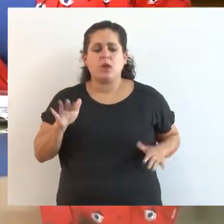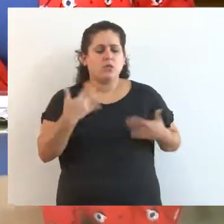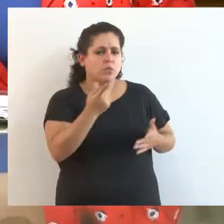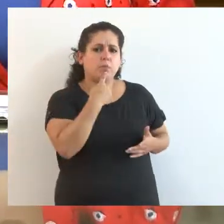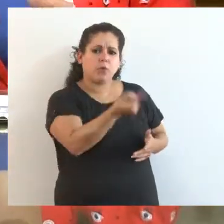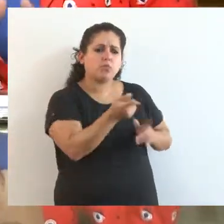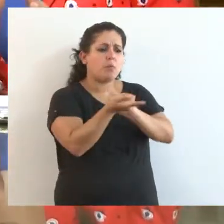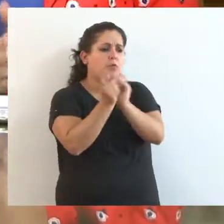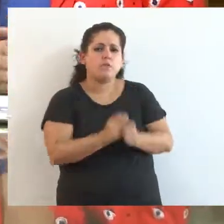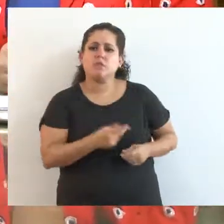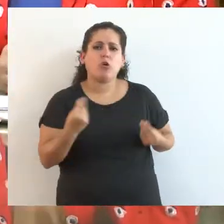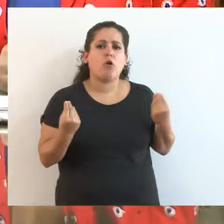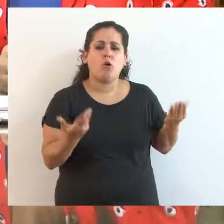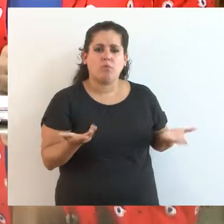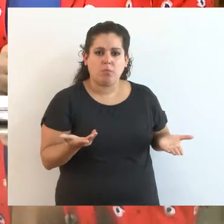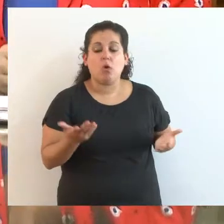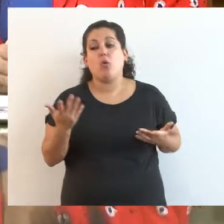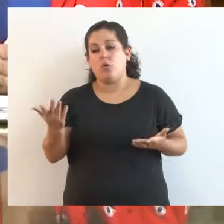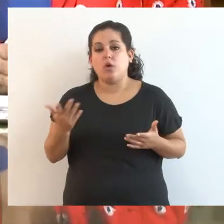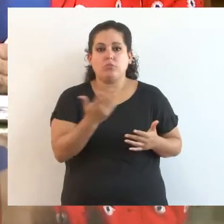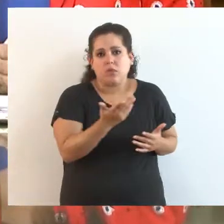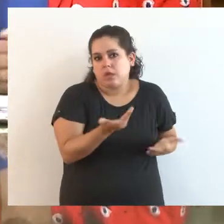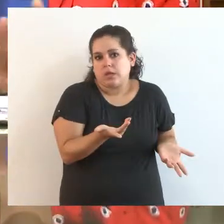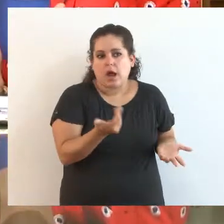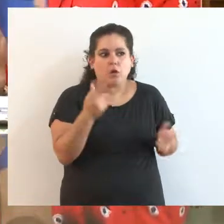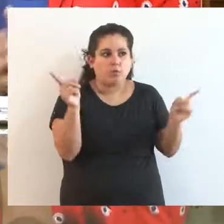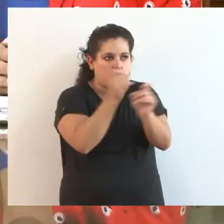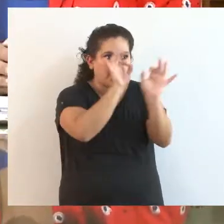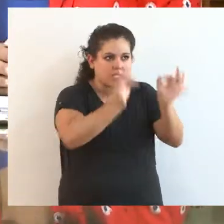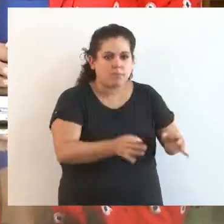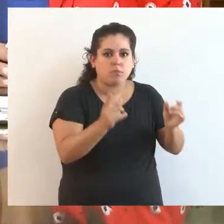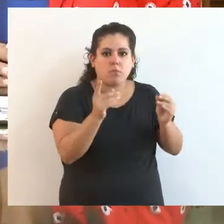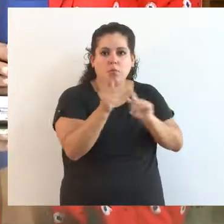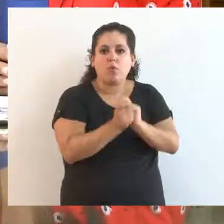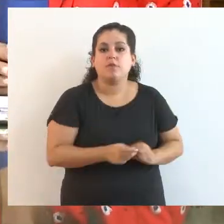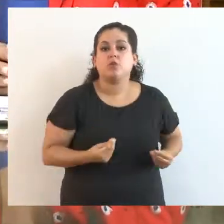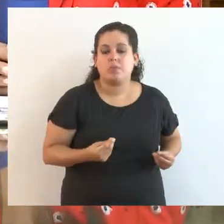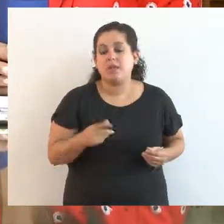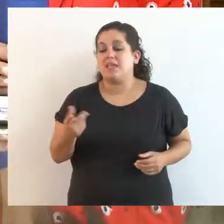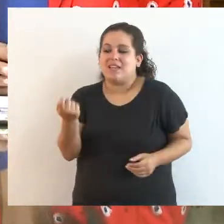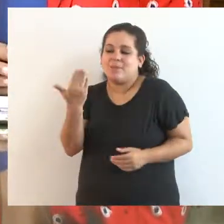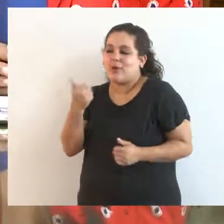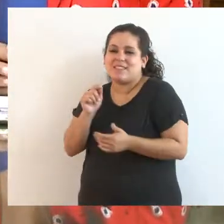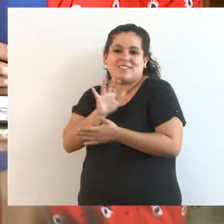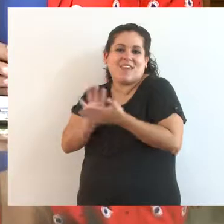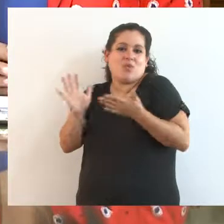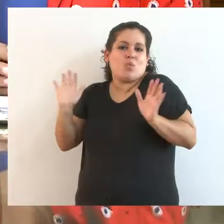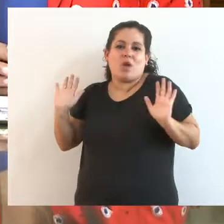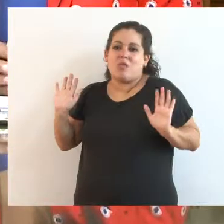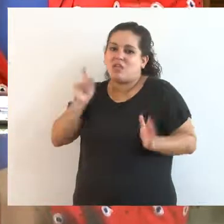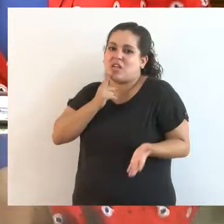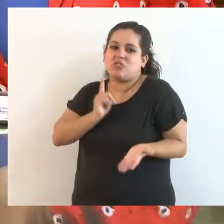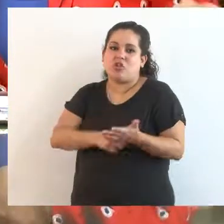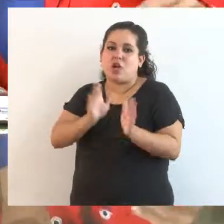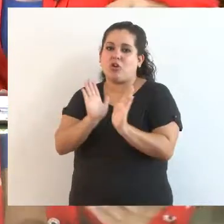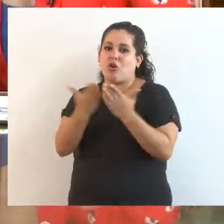posibilidades concretas existen de que se pueda hacer esa modificación, bueno, advertido el problema o el yo creo que se puede ir hablando, por supuesto recién